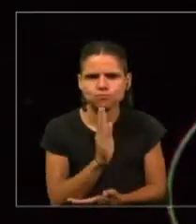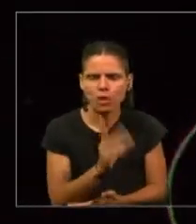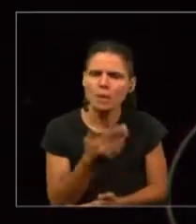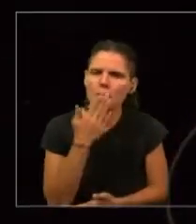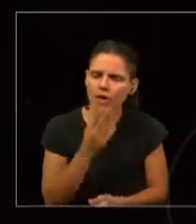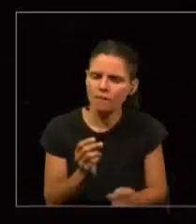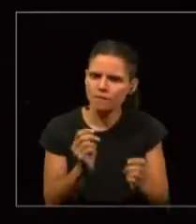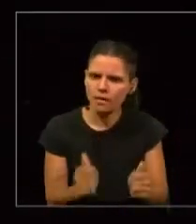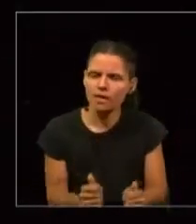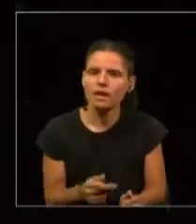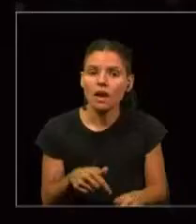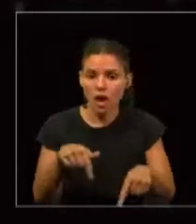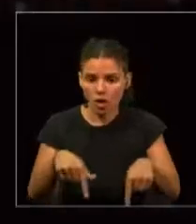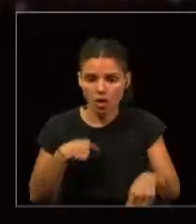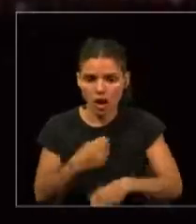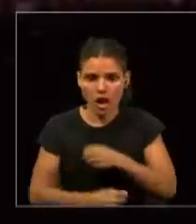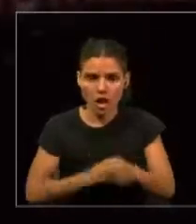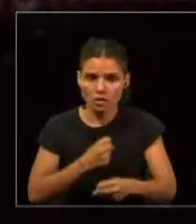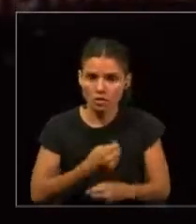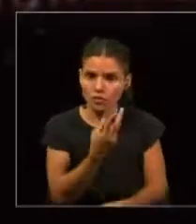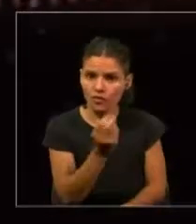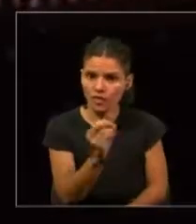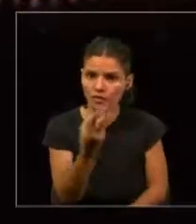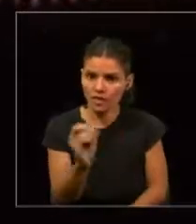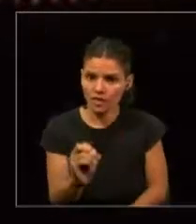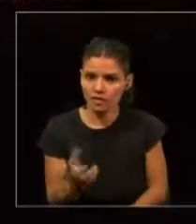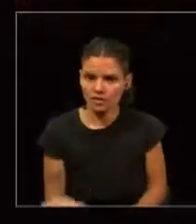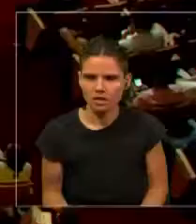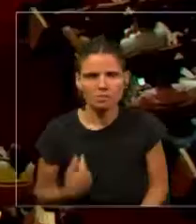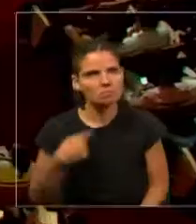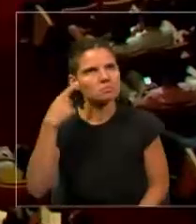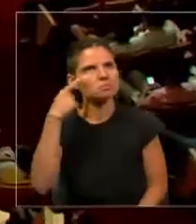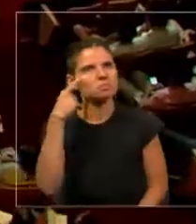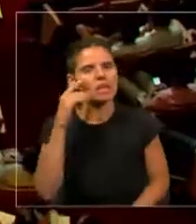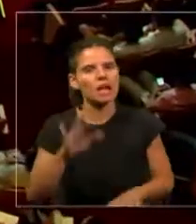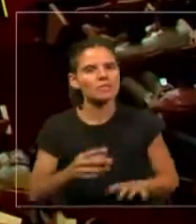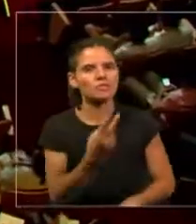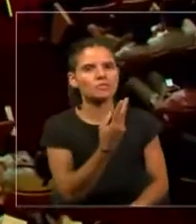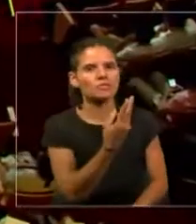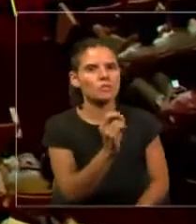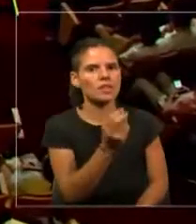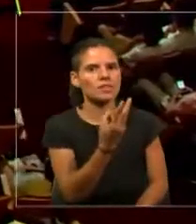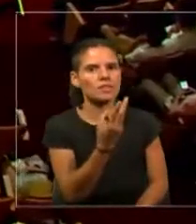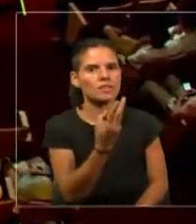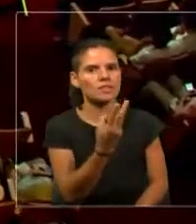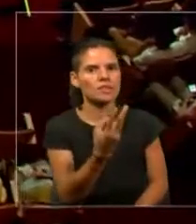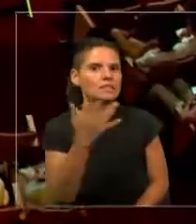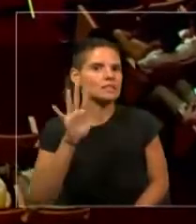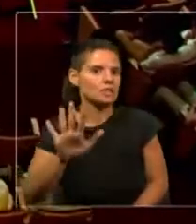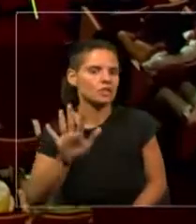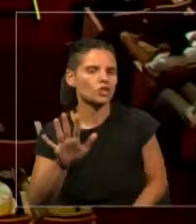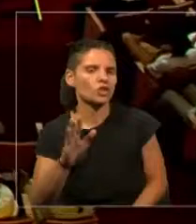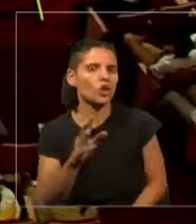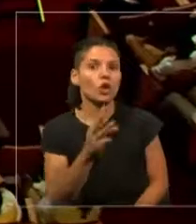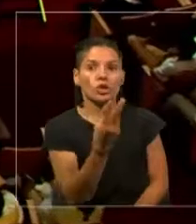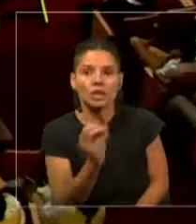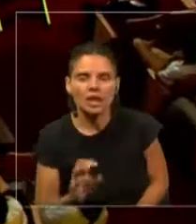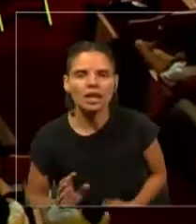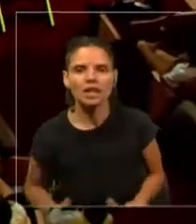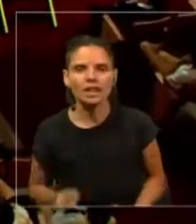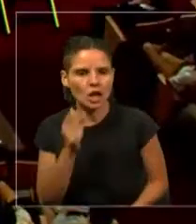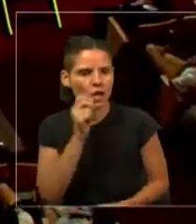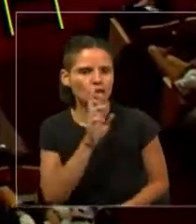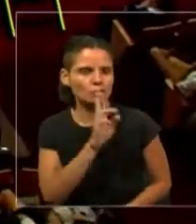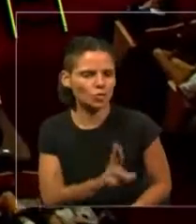Estamos ahora 2020. ¿Qué imaginamos para el 2025, para el año 30, con cada vez más